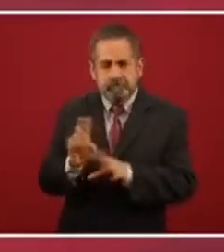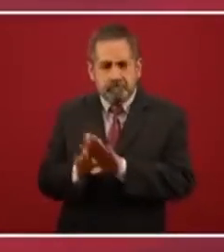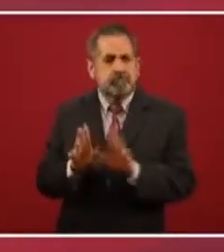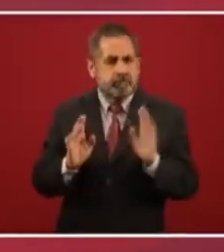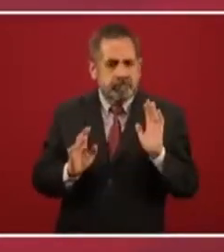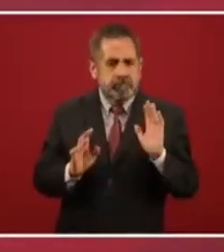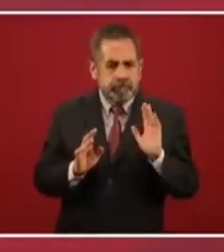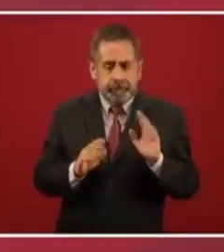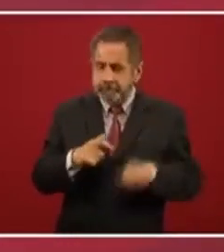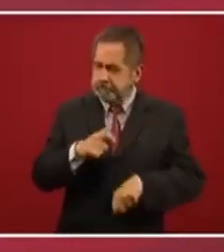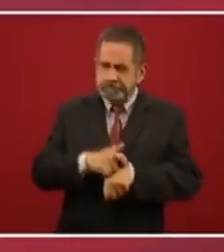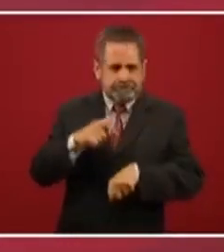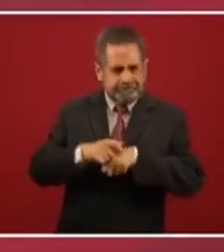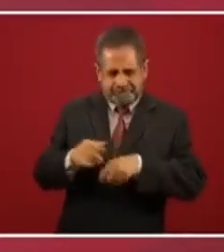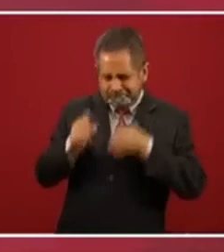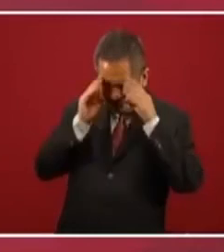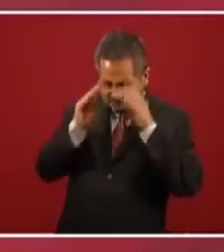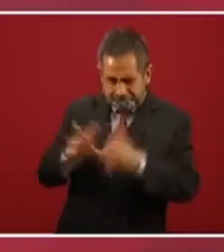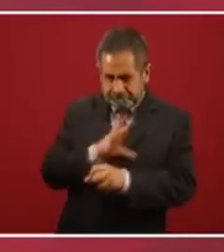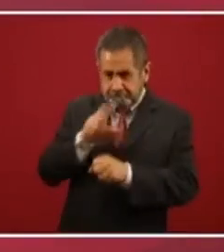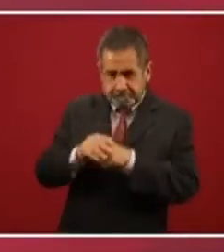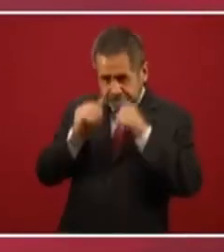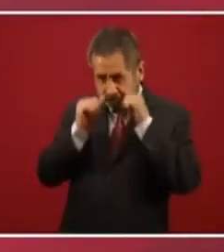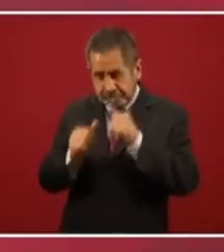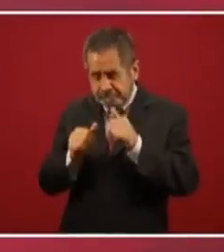dedicado de tiempo completo,